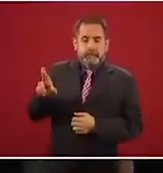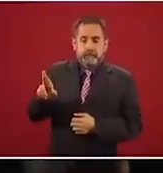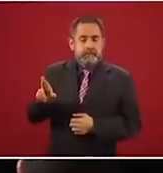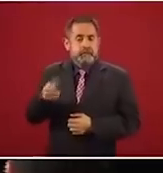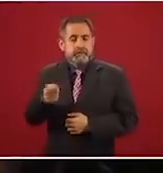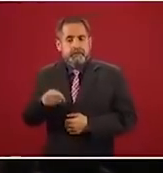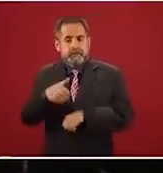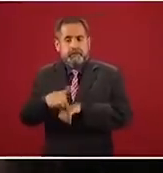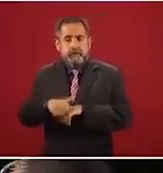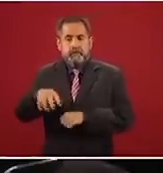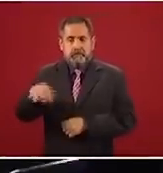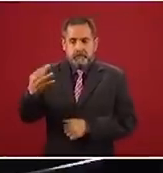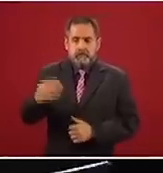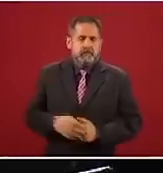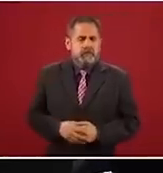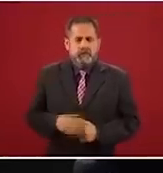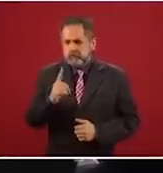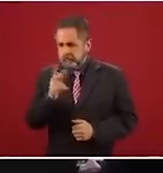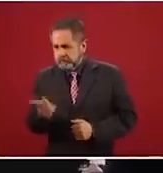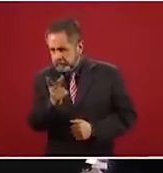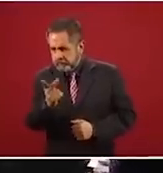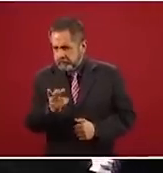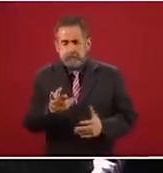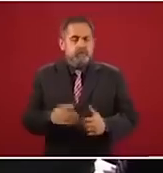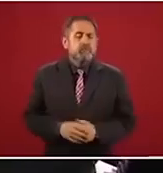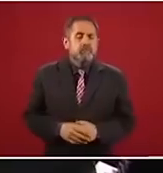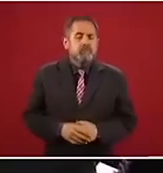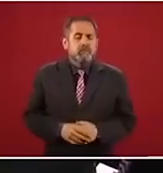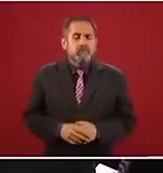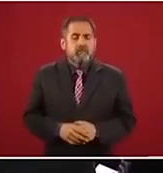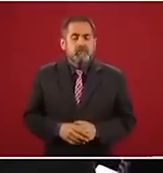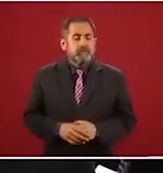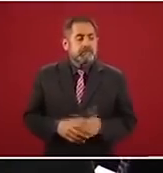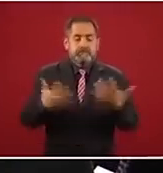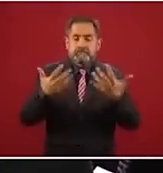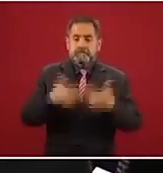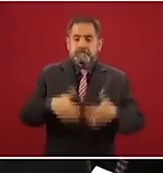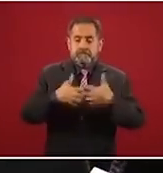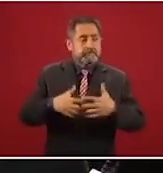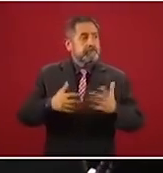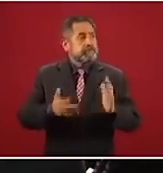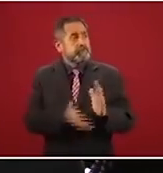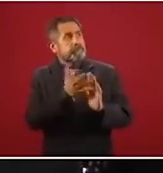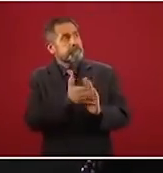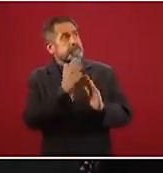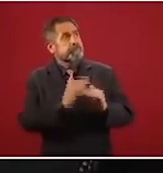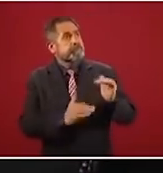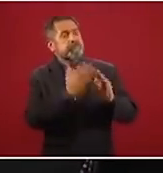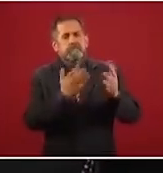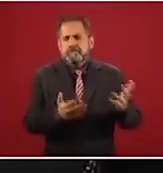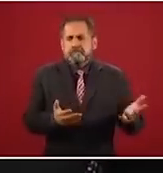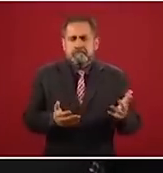Canal 14. Primero preguntarle sobre las empresas constructoras, ¿cómo justifican las